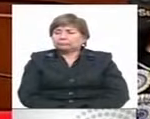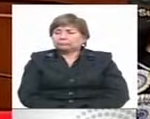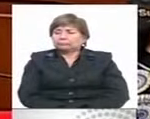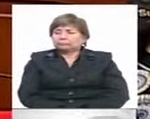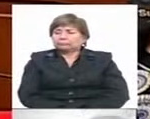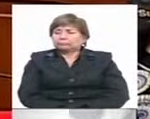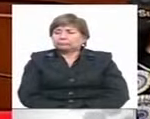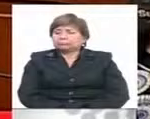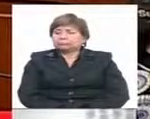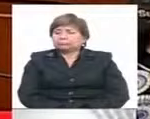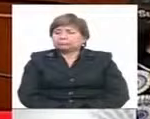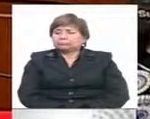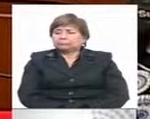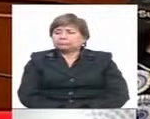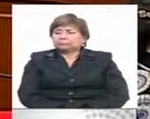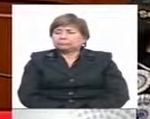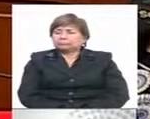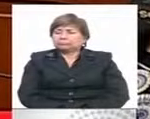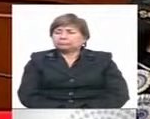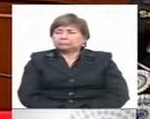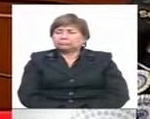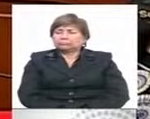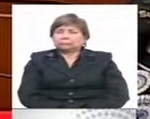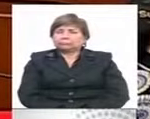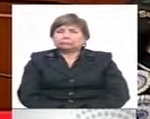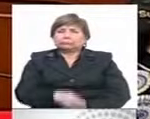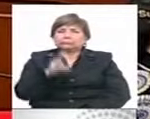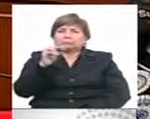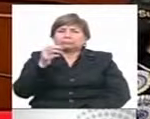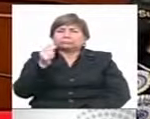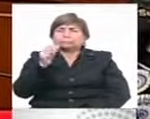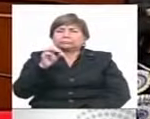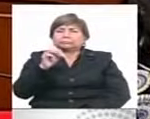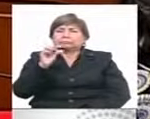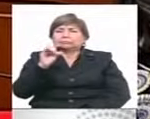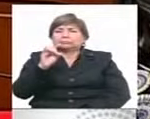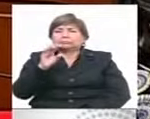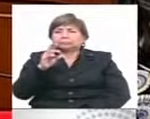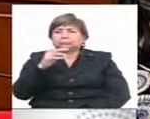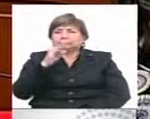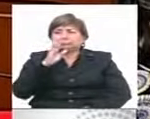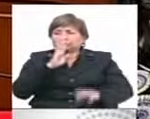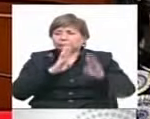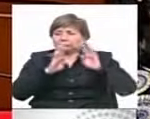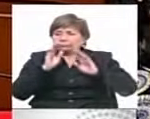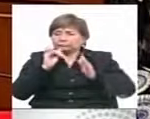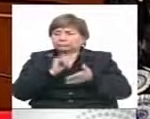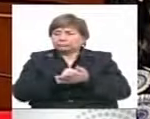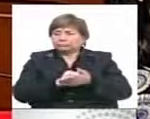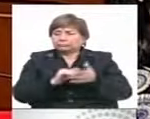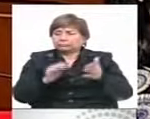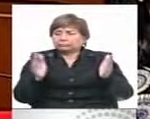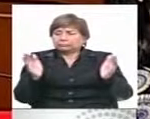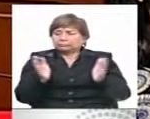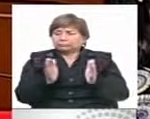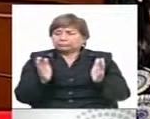Continúo. Acá el compañero Nano Guerra ha hablado y se ha preocupado